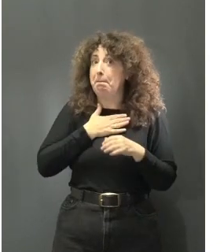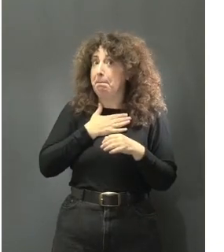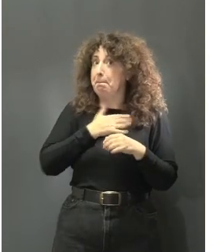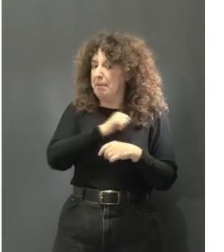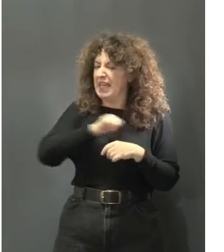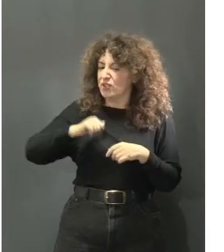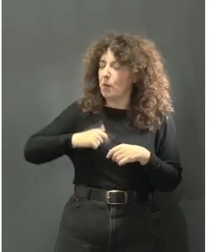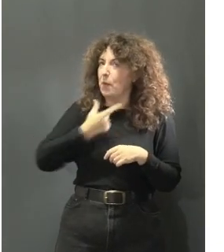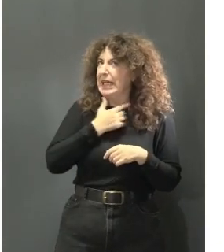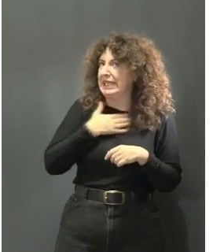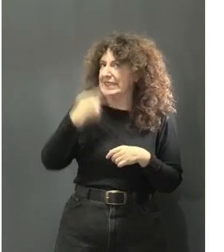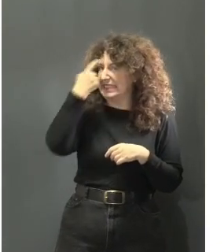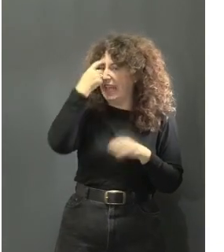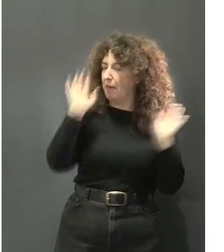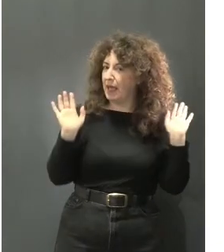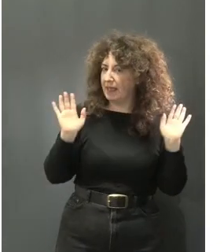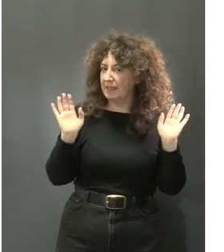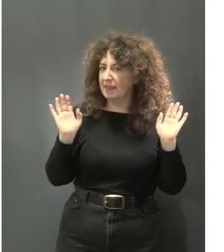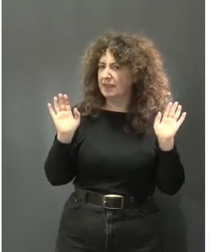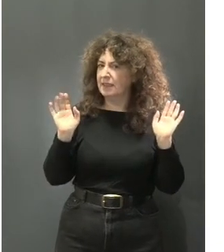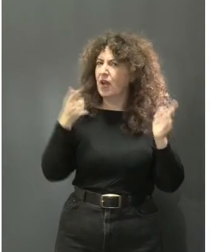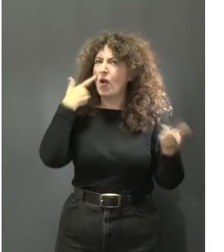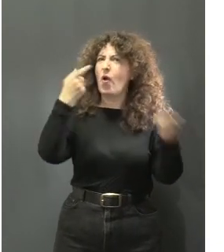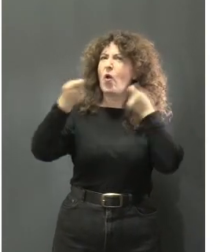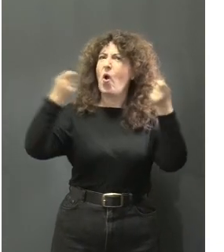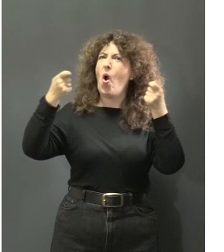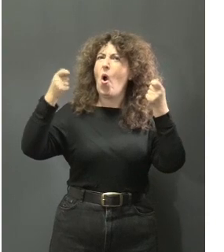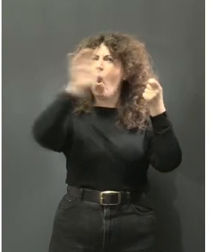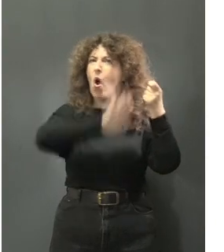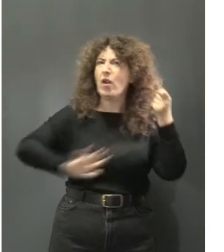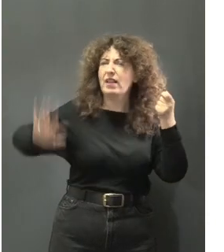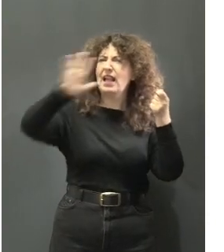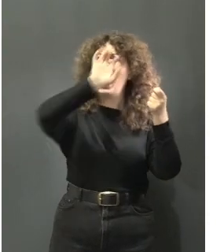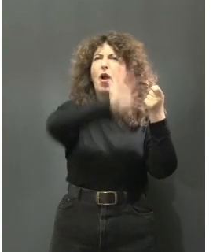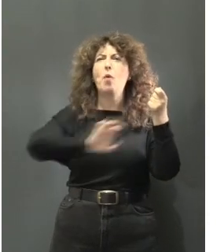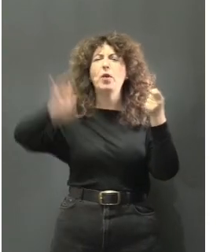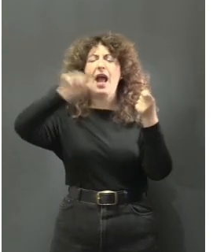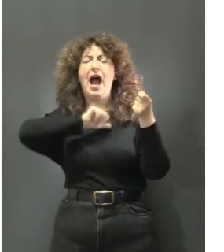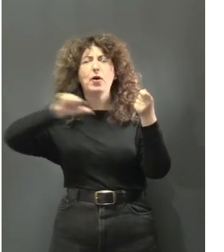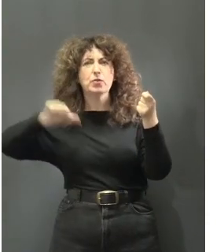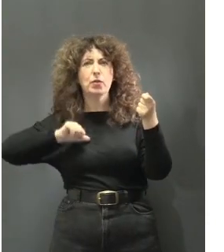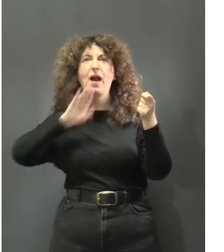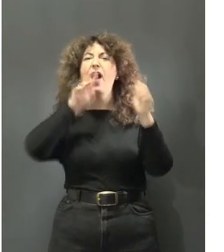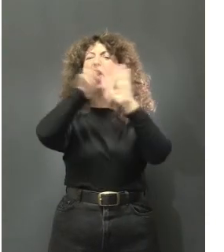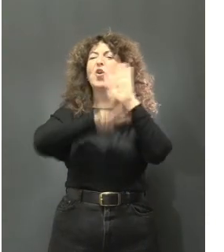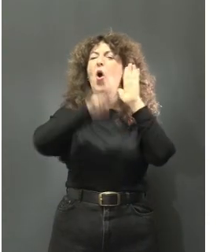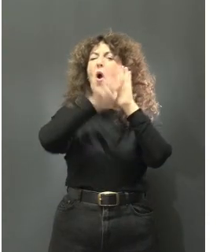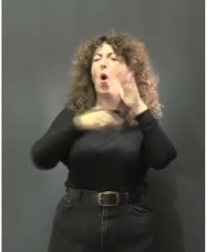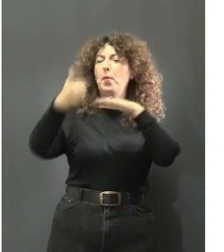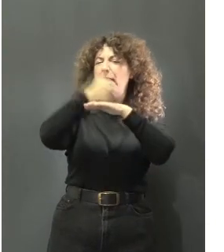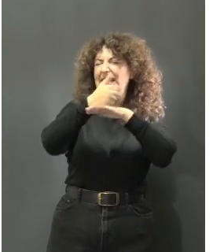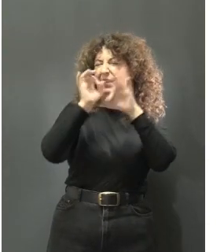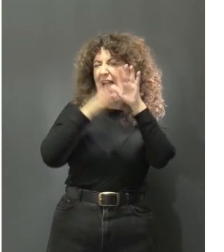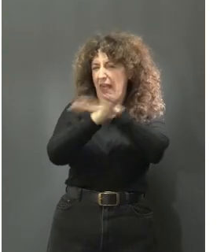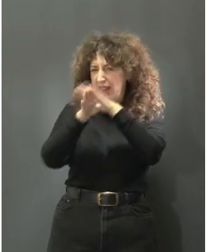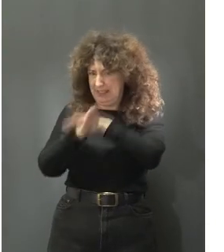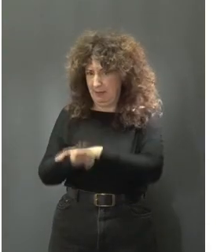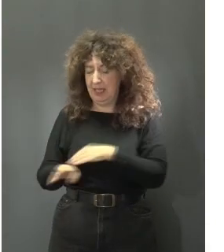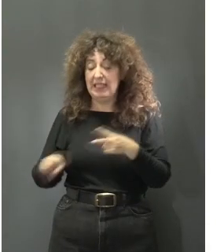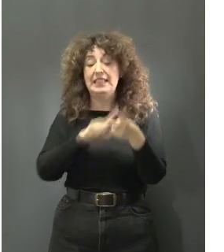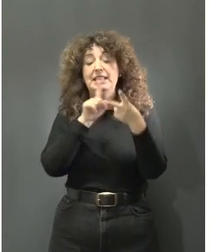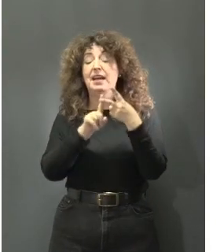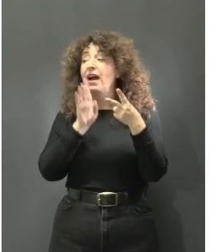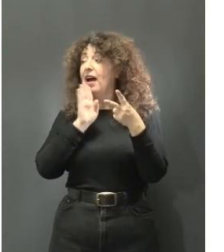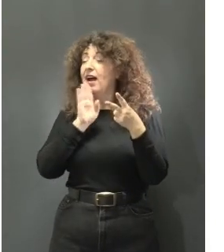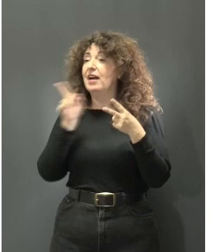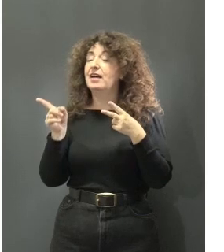personalmente me gustaría saber, ¿no? El cómo se puede coordinar con las comunidades autónomas, toda la normativa en relación a accesibilidad cognitiva. Luego lo que comenta